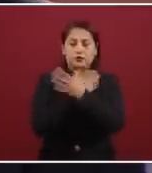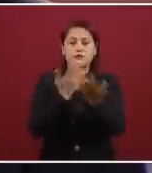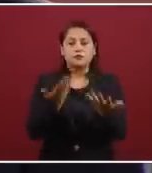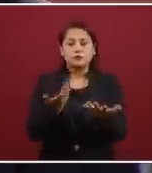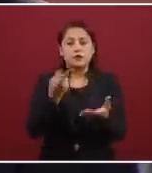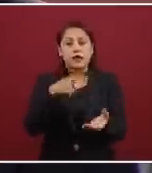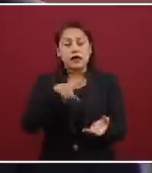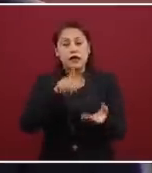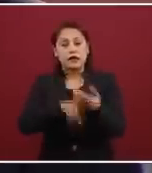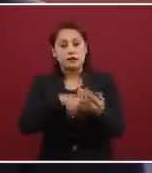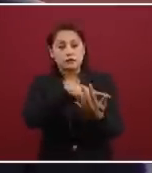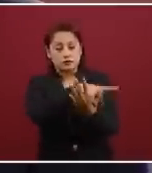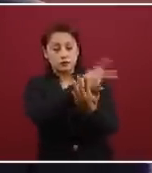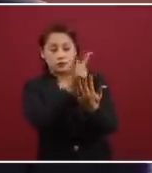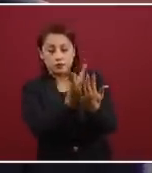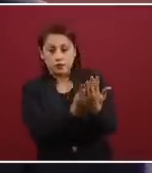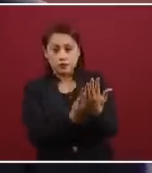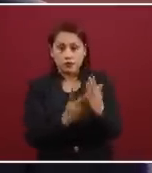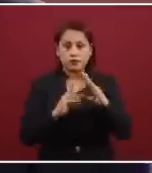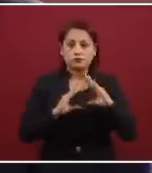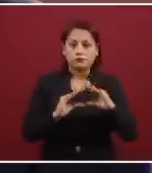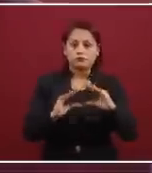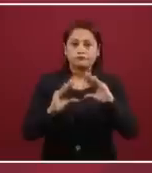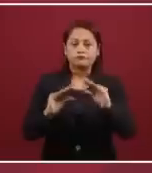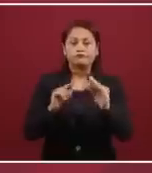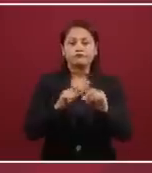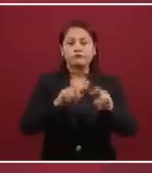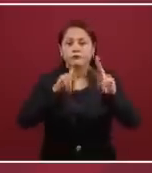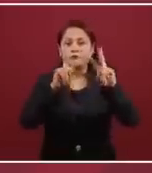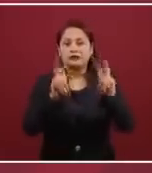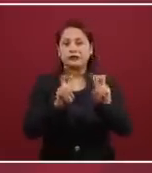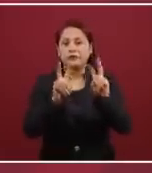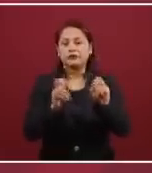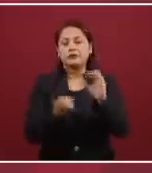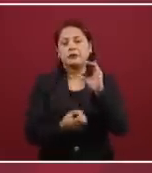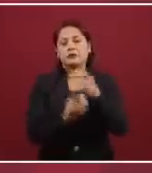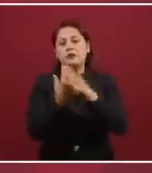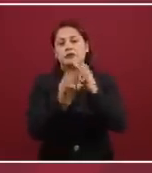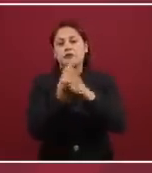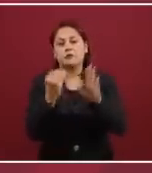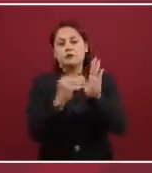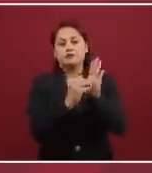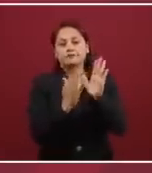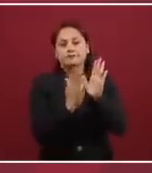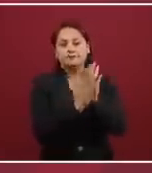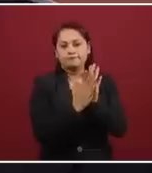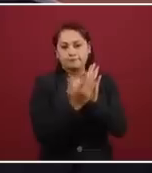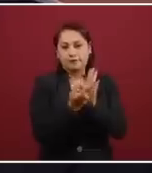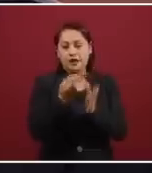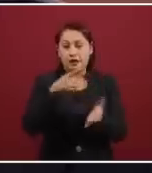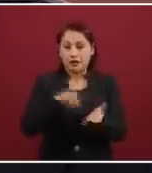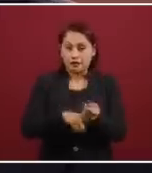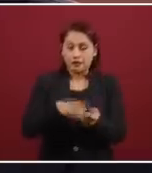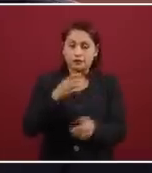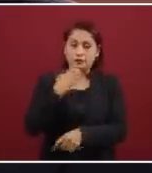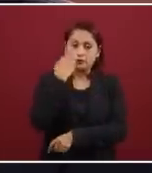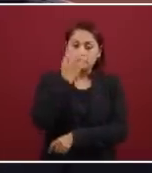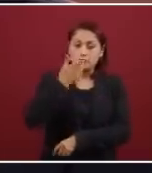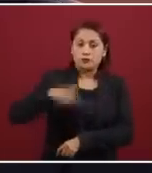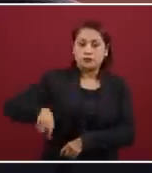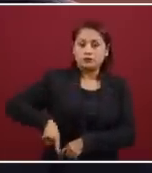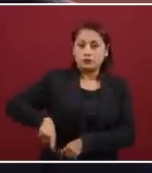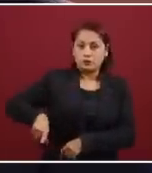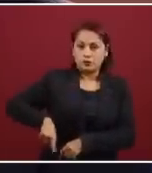contenidos curriculares en la educación en todos los niveles, en la educación pública, contenidos